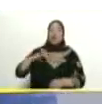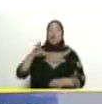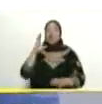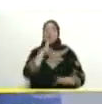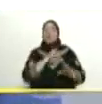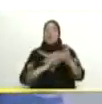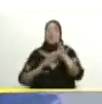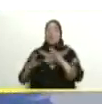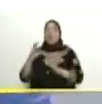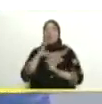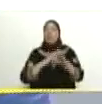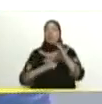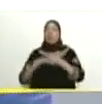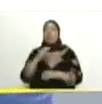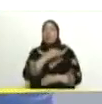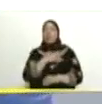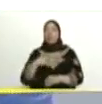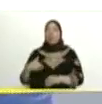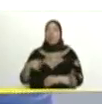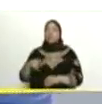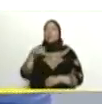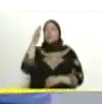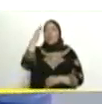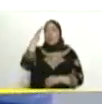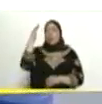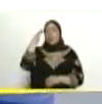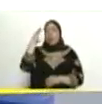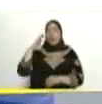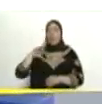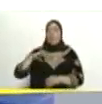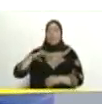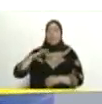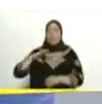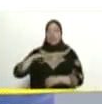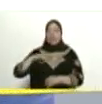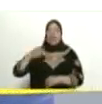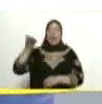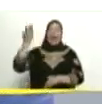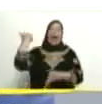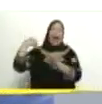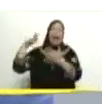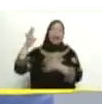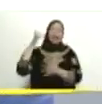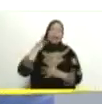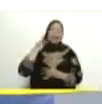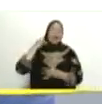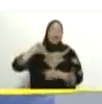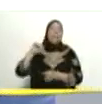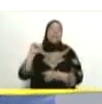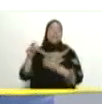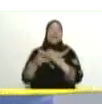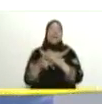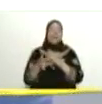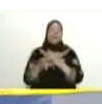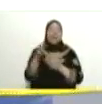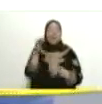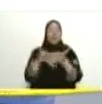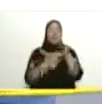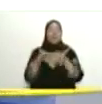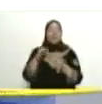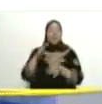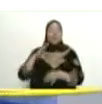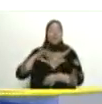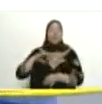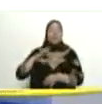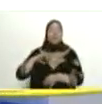quién fue detective de la PTJ, que era la Policía Técnica Judicial? Lo mismo que 6 CPC, pero